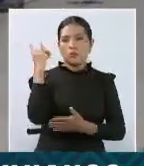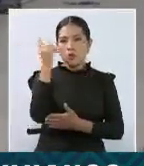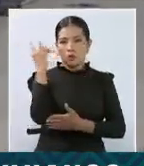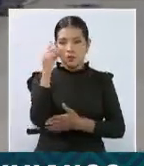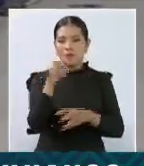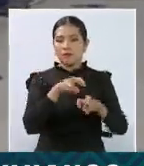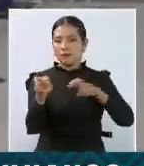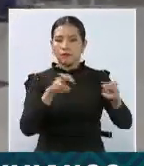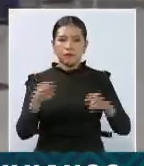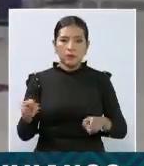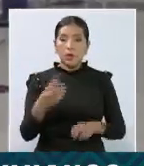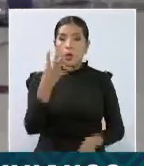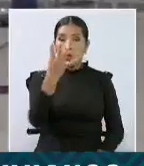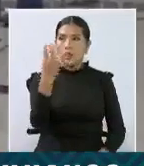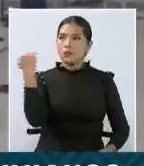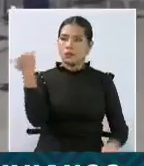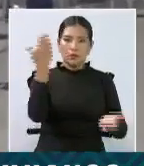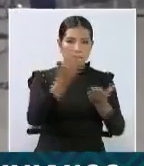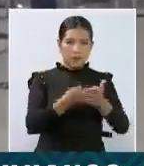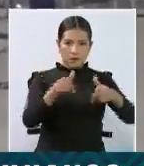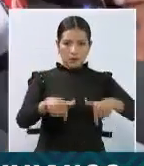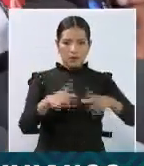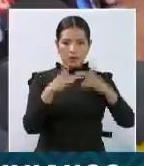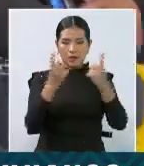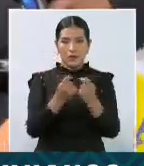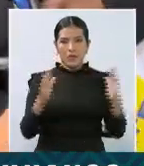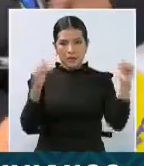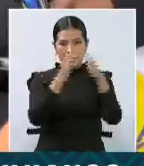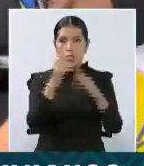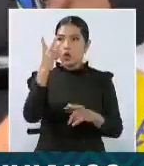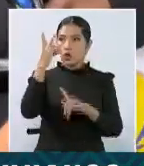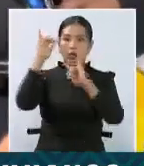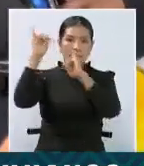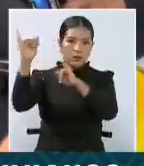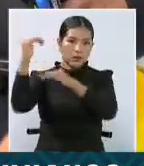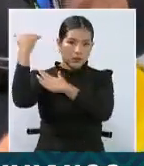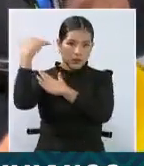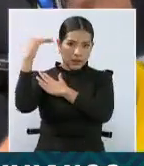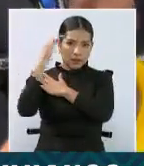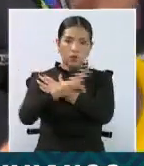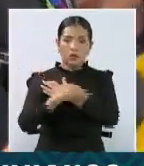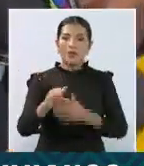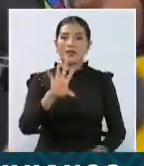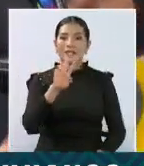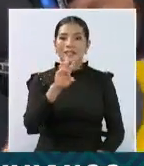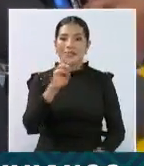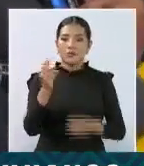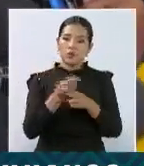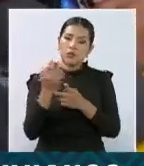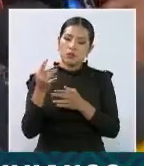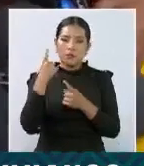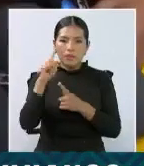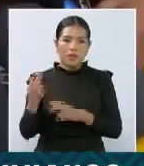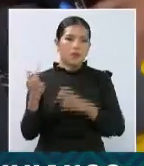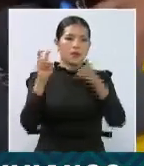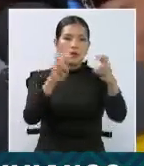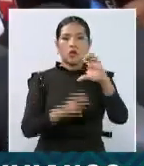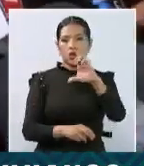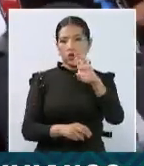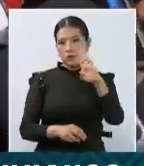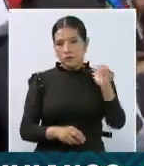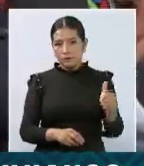Bolivia. 4 llegarán al Departamento de La Paz, 12 quedaron en Santa Cruz y 6 están con destino a Cochabamba. Nosotros,